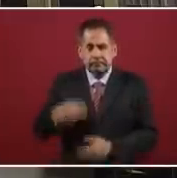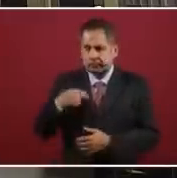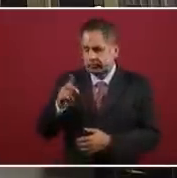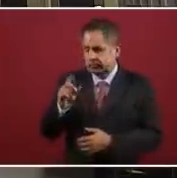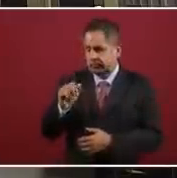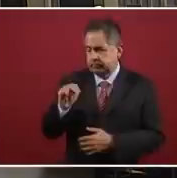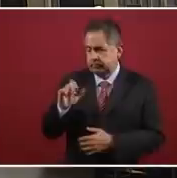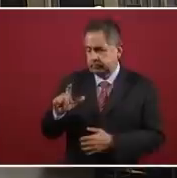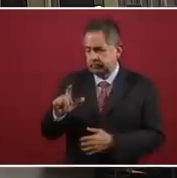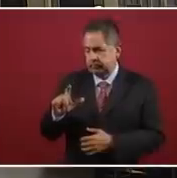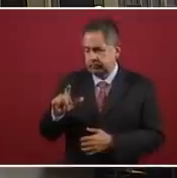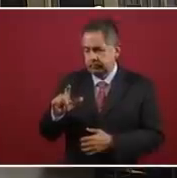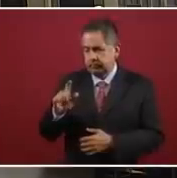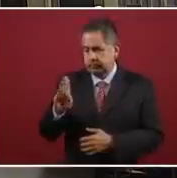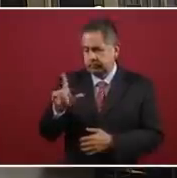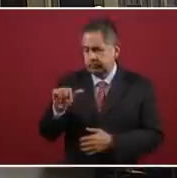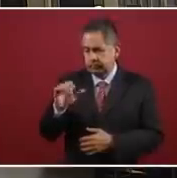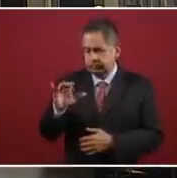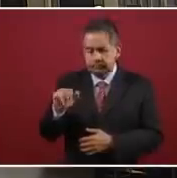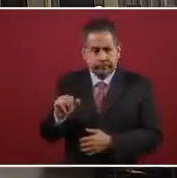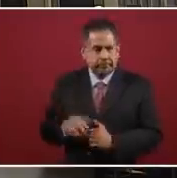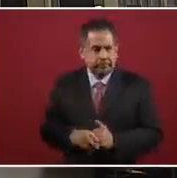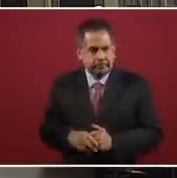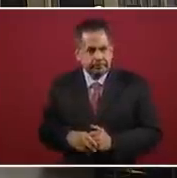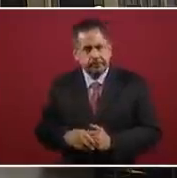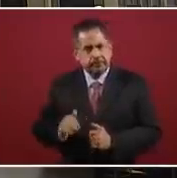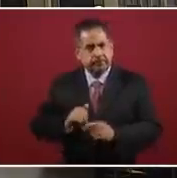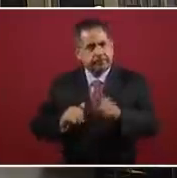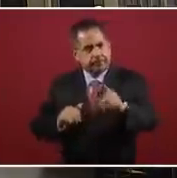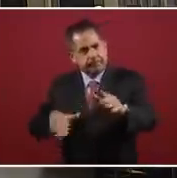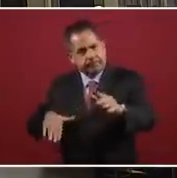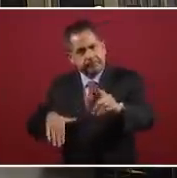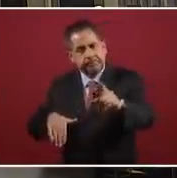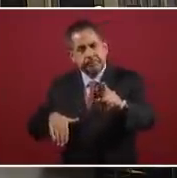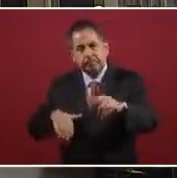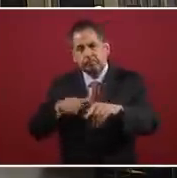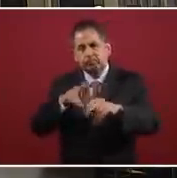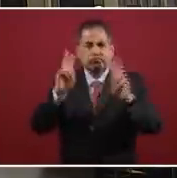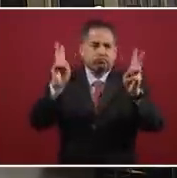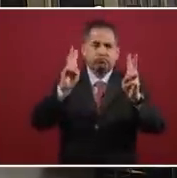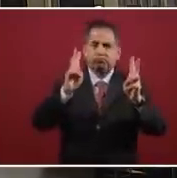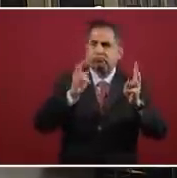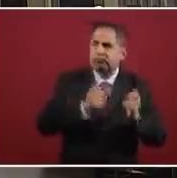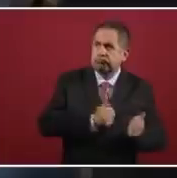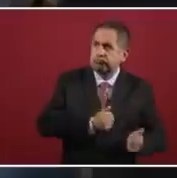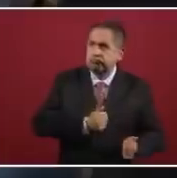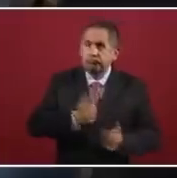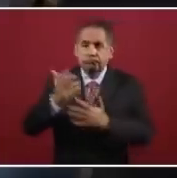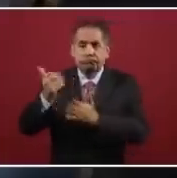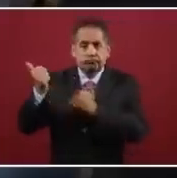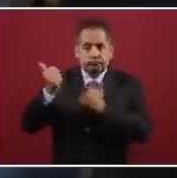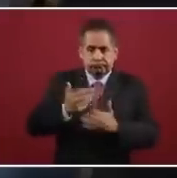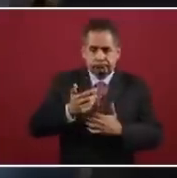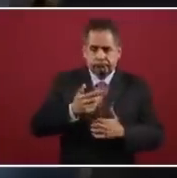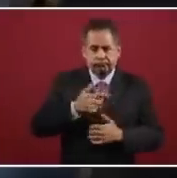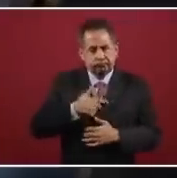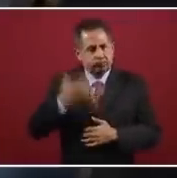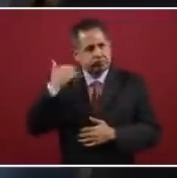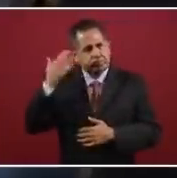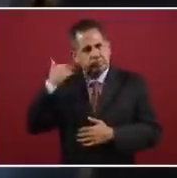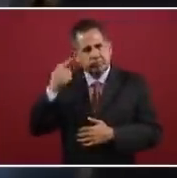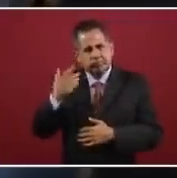Crónica, aprovechando que hacía alusión al tema de las importaciones, yo aquí le planteé, presidente,